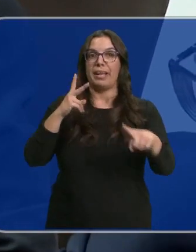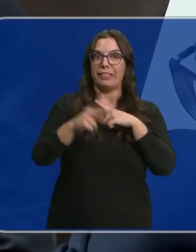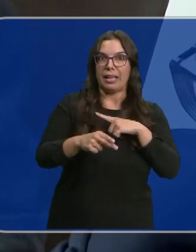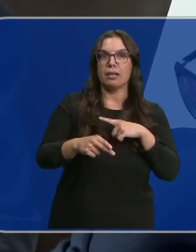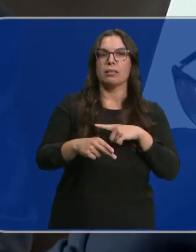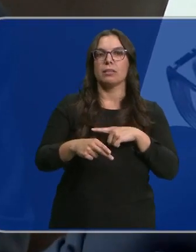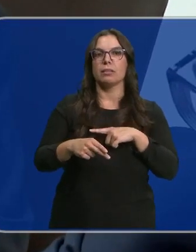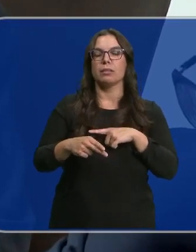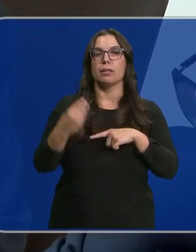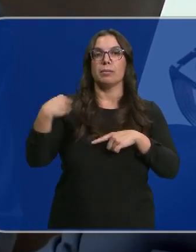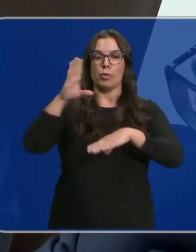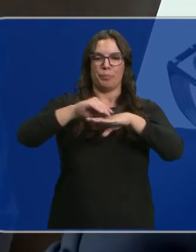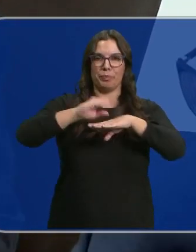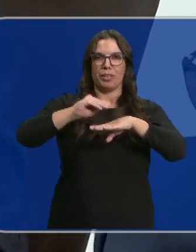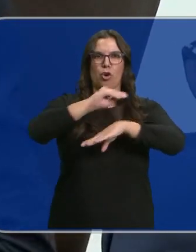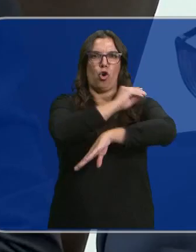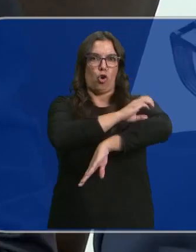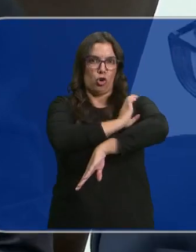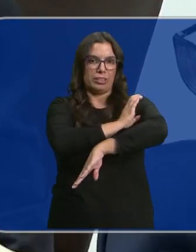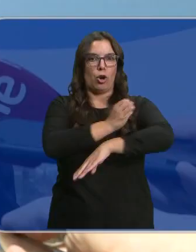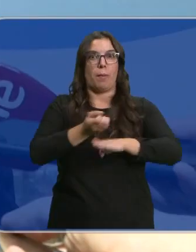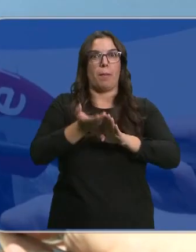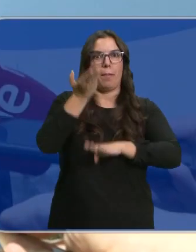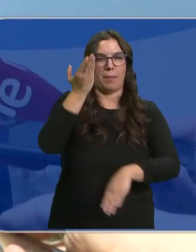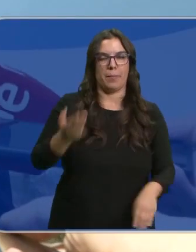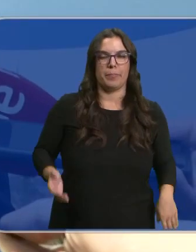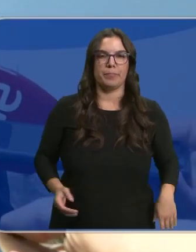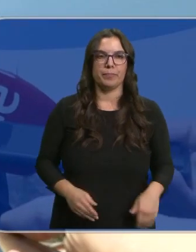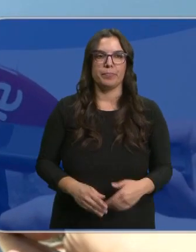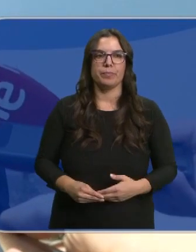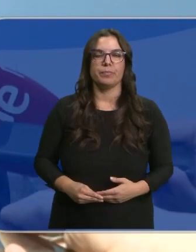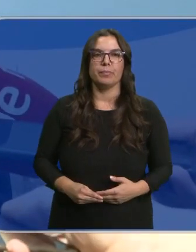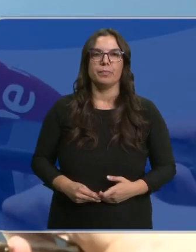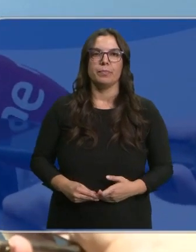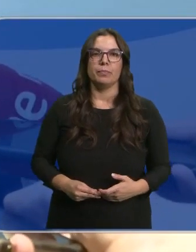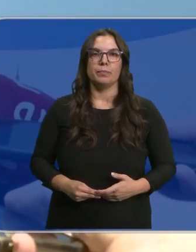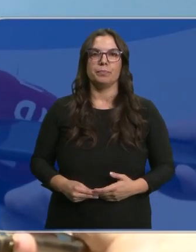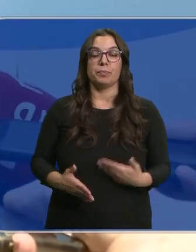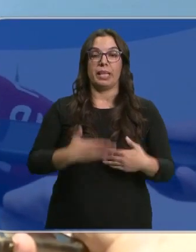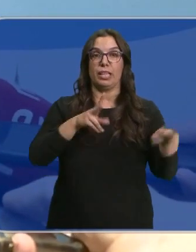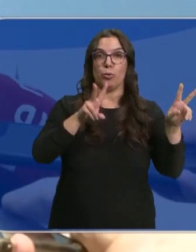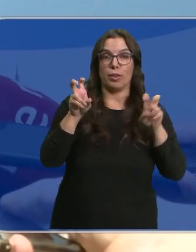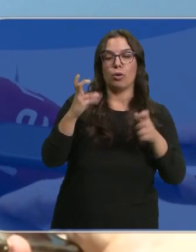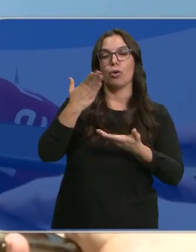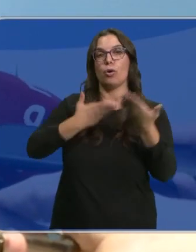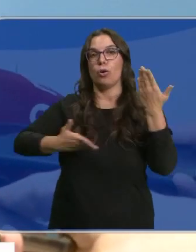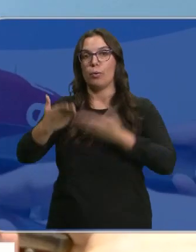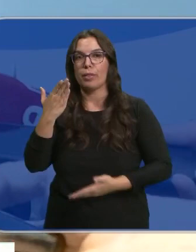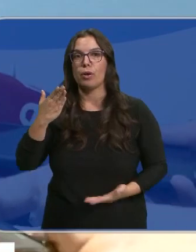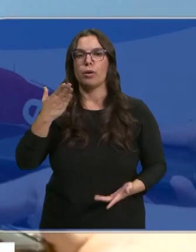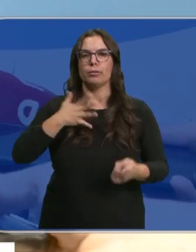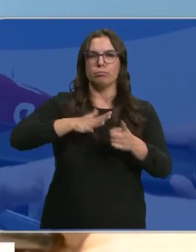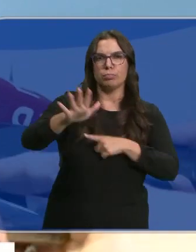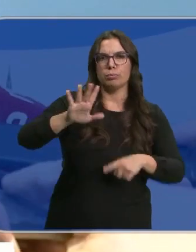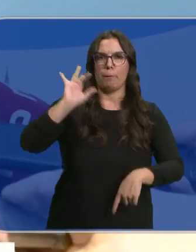esa hiperlipidemia, esa alteración lipídica siga avanzando. Unen y aglutinan innovación, colaboración, impacto